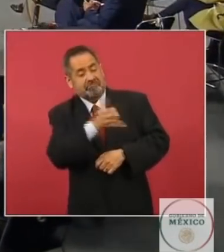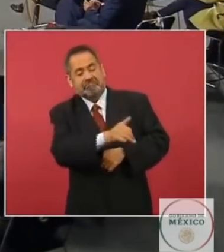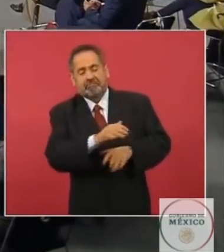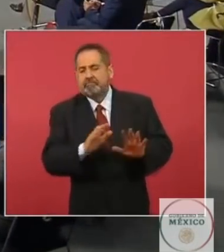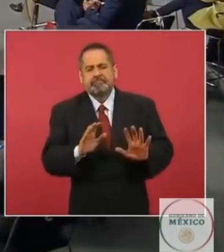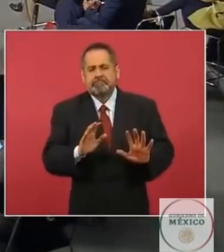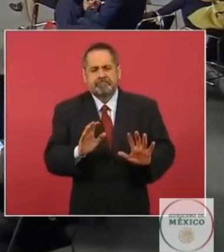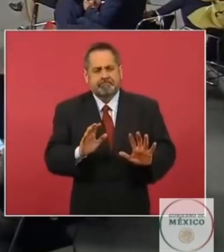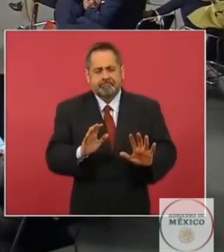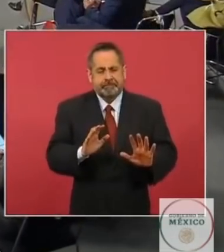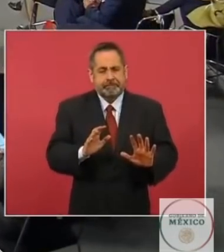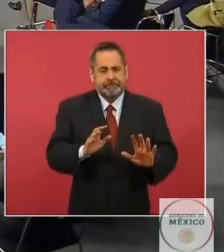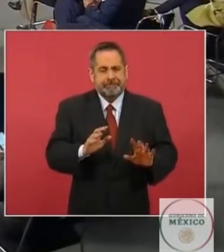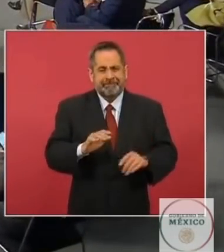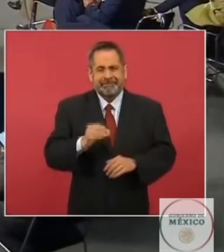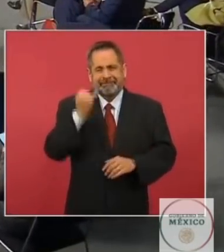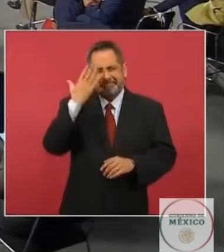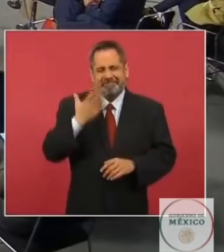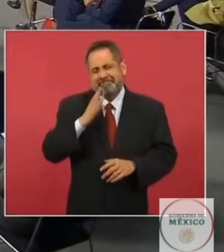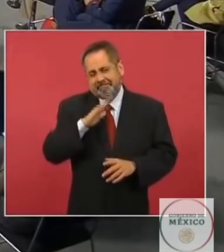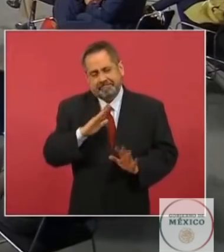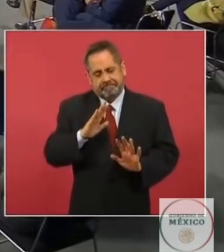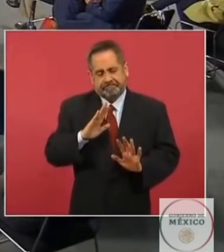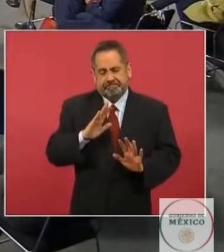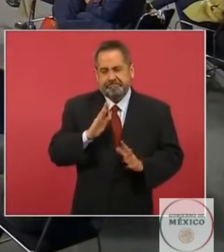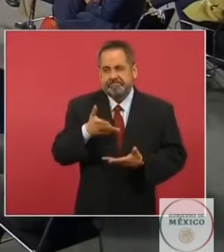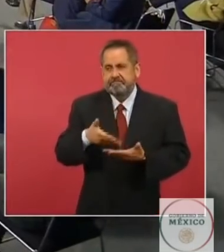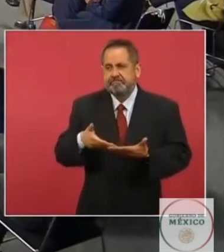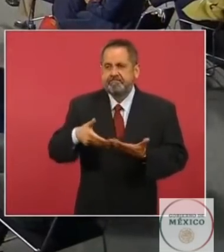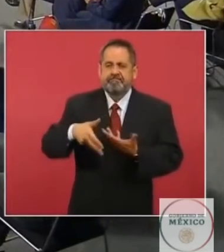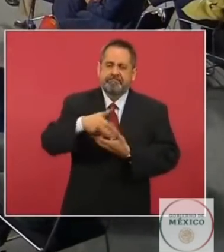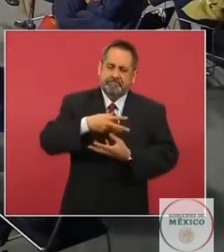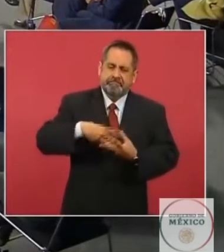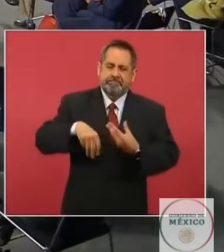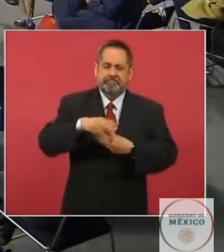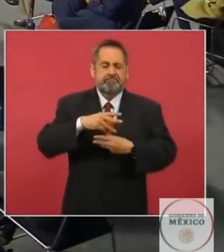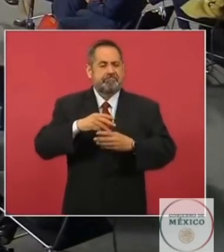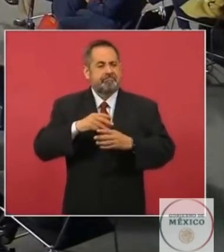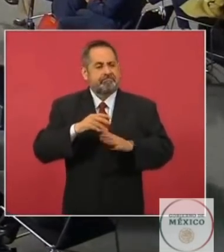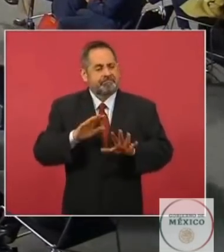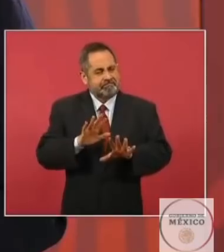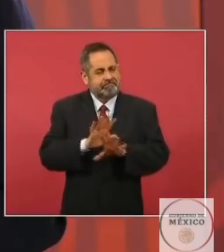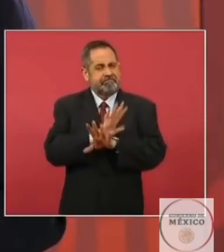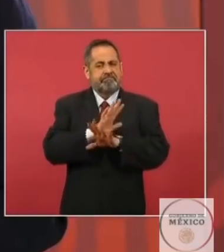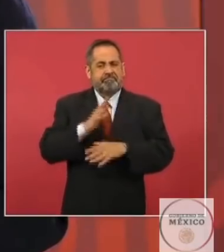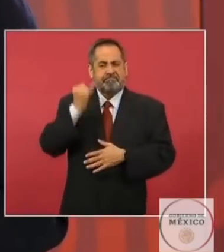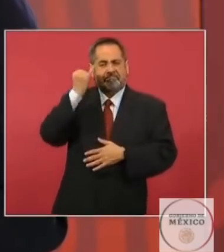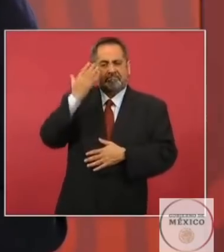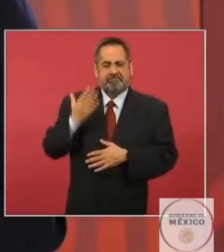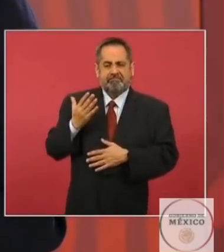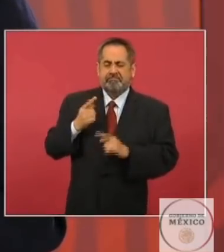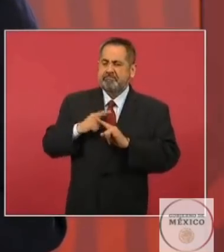Ahora estamos recuperando mucho nuestro prestigio. Este es